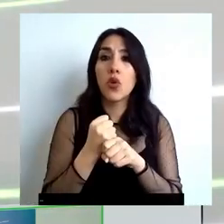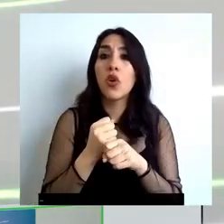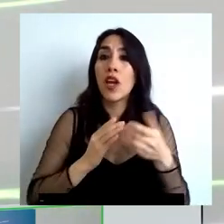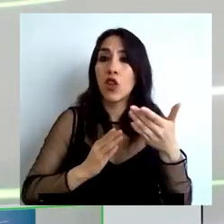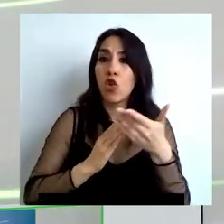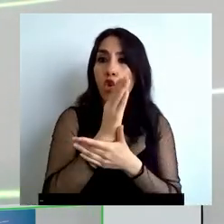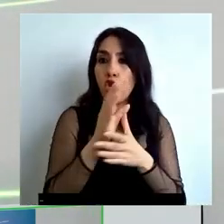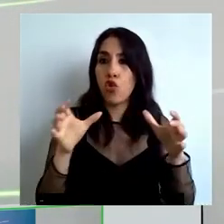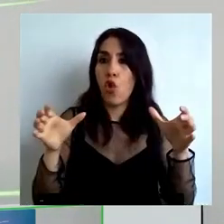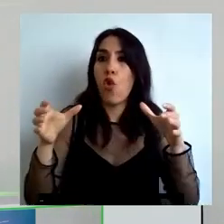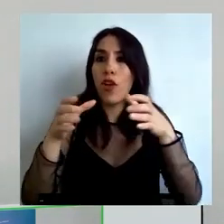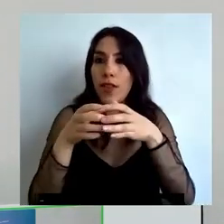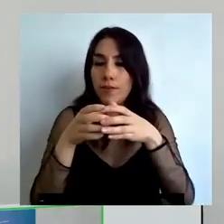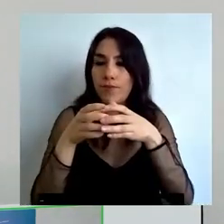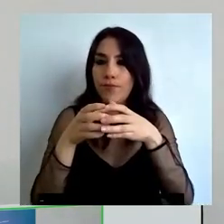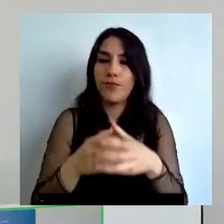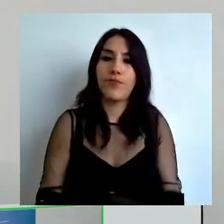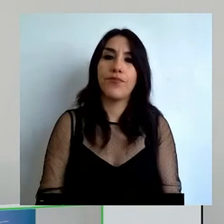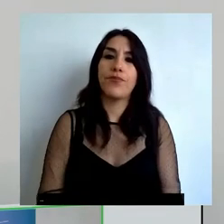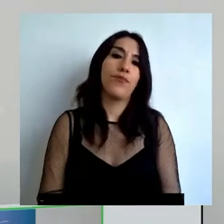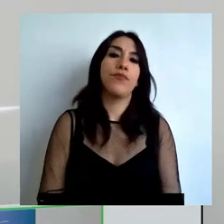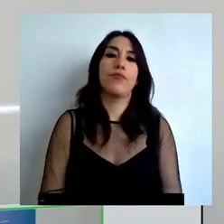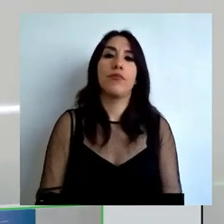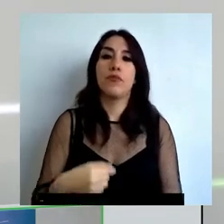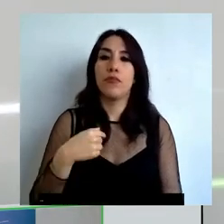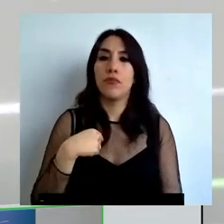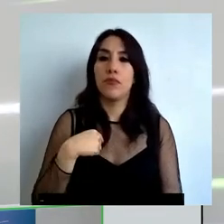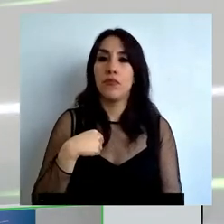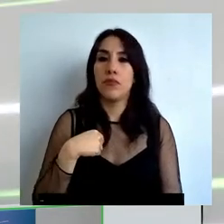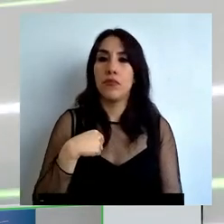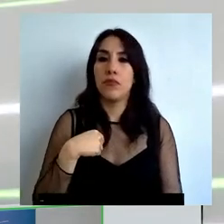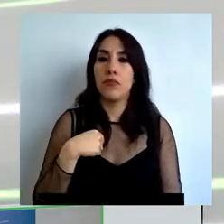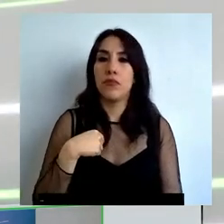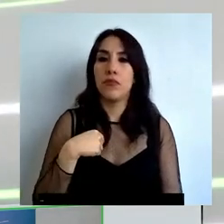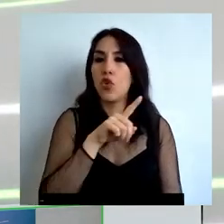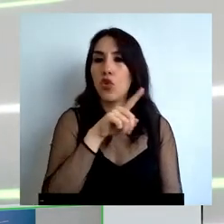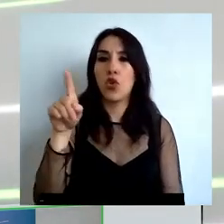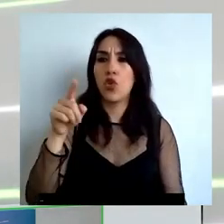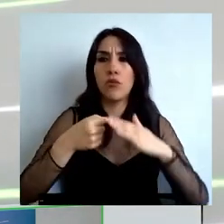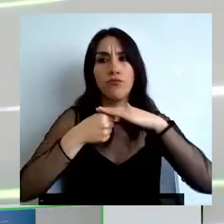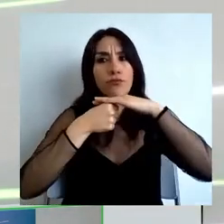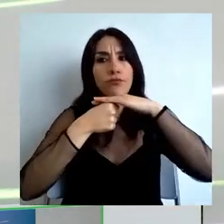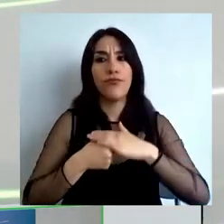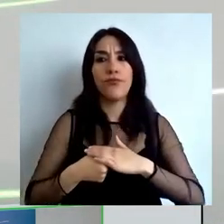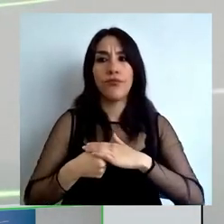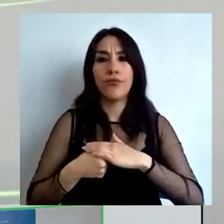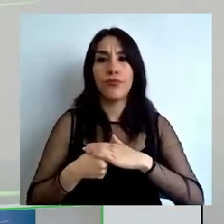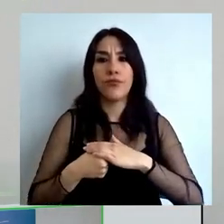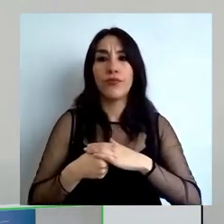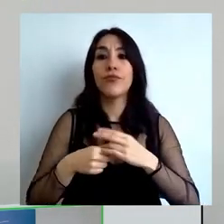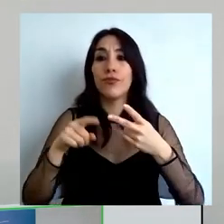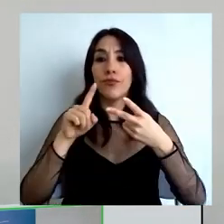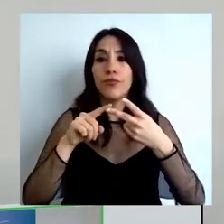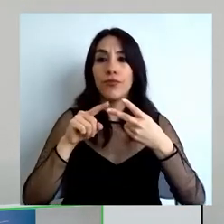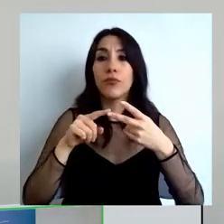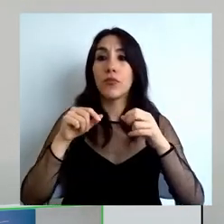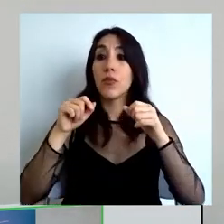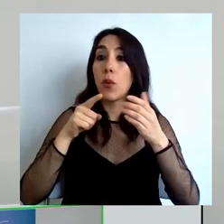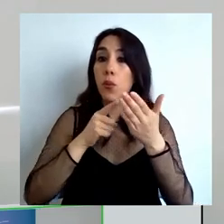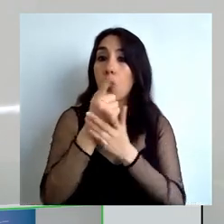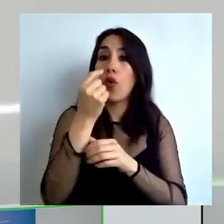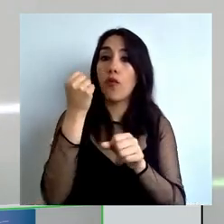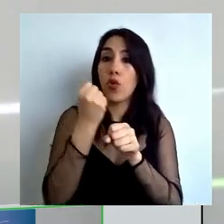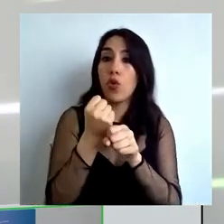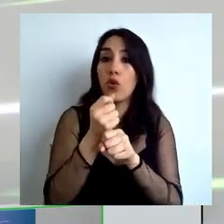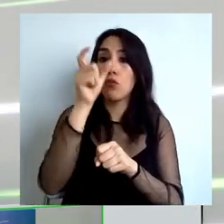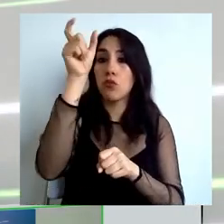sentido, la no discriminación, la posibilidad de tener un trabajo libremente elegido, que el trabajo no sea